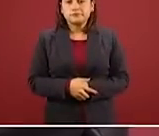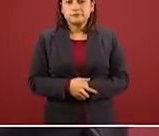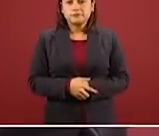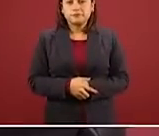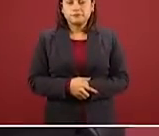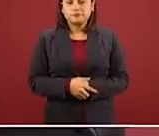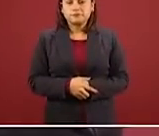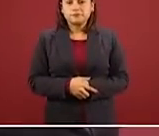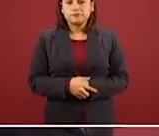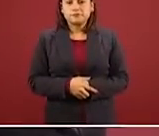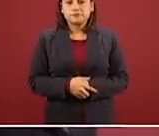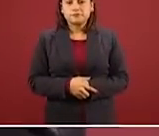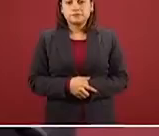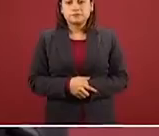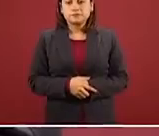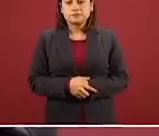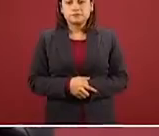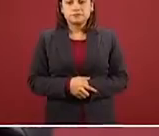están en situación